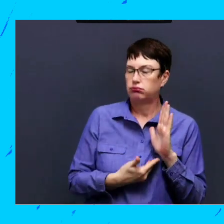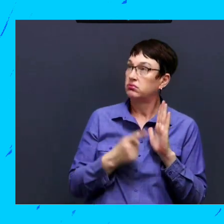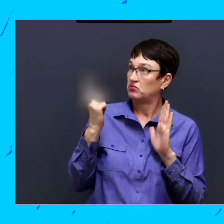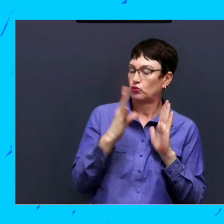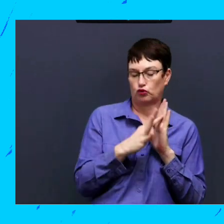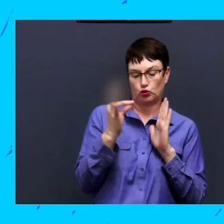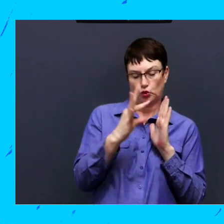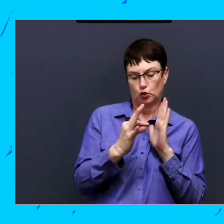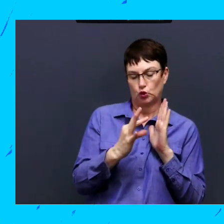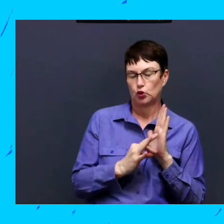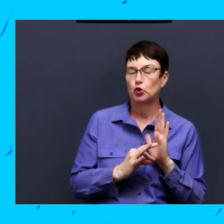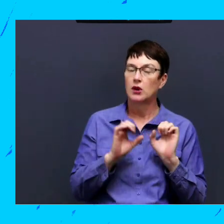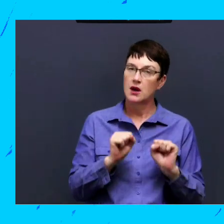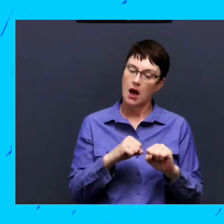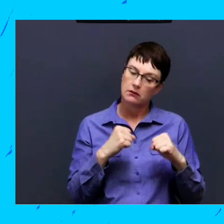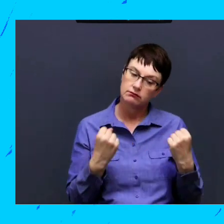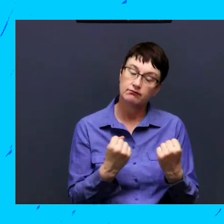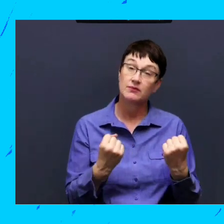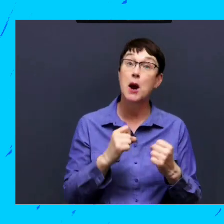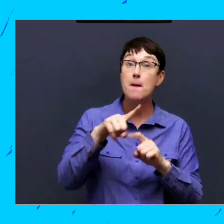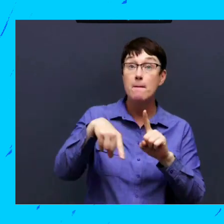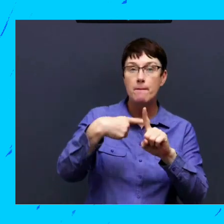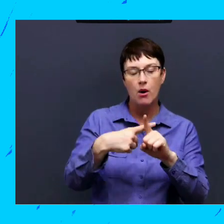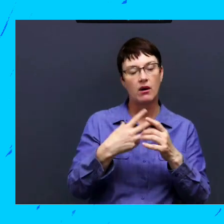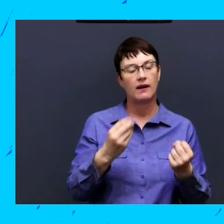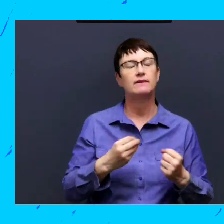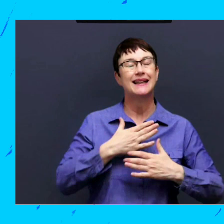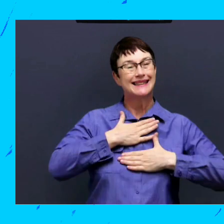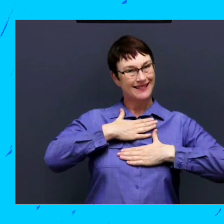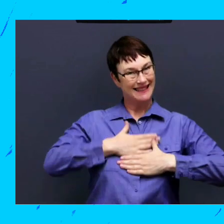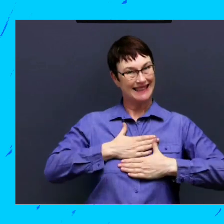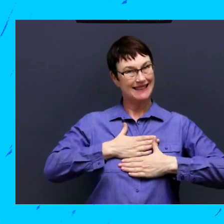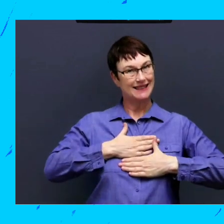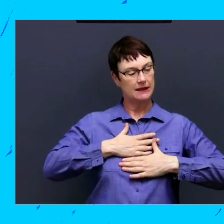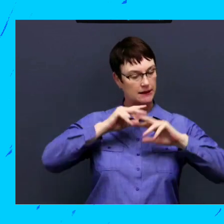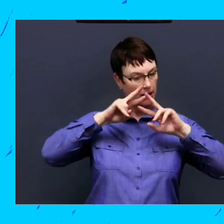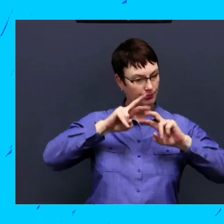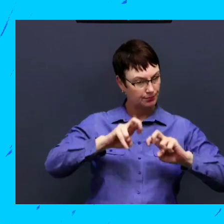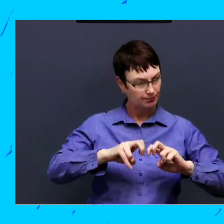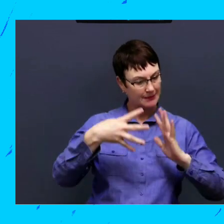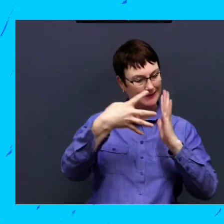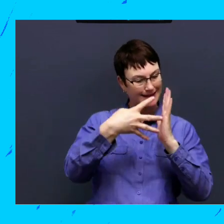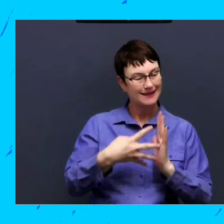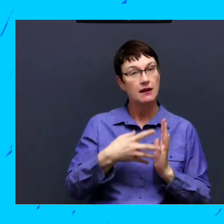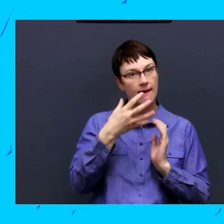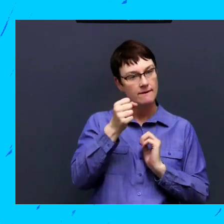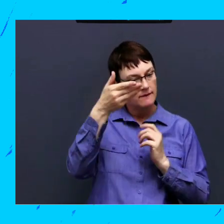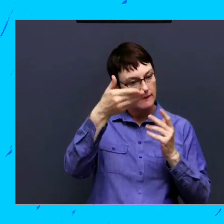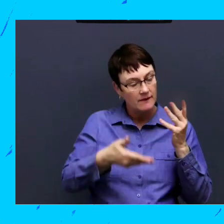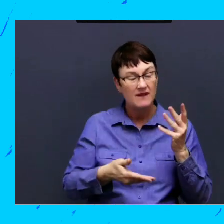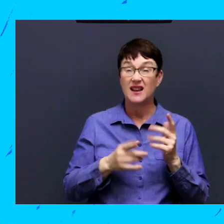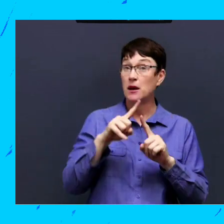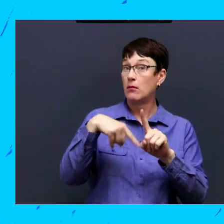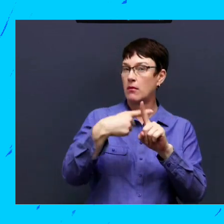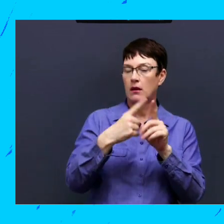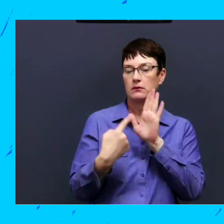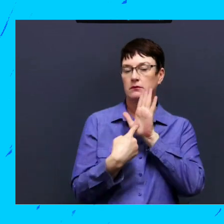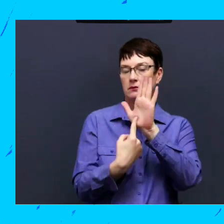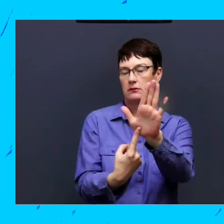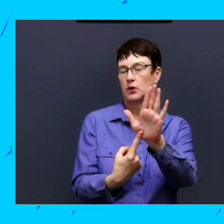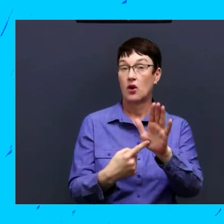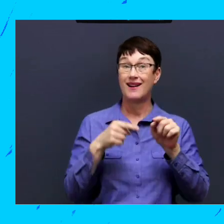y hace una evaluación y explica cómo crear un programa para adolescentes y también demuestra